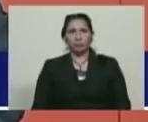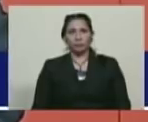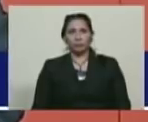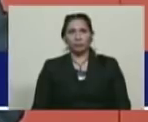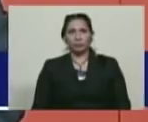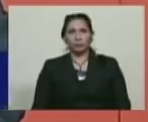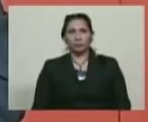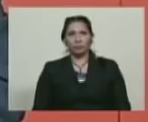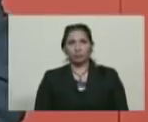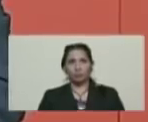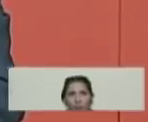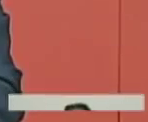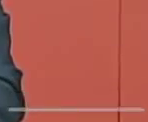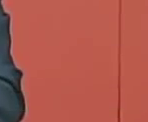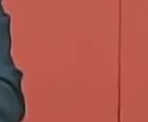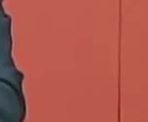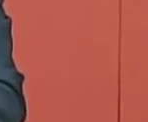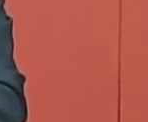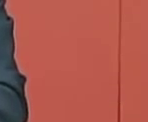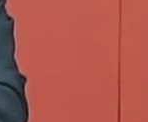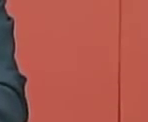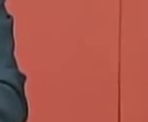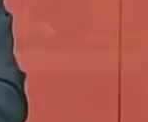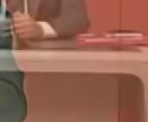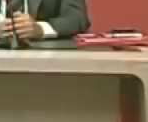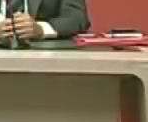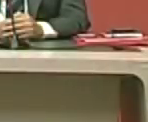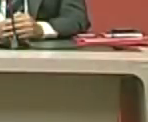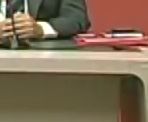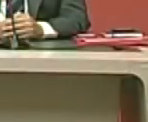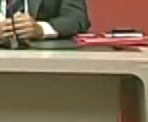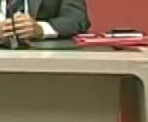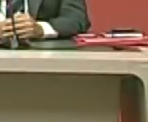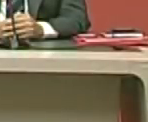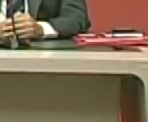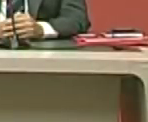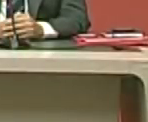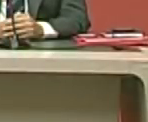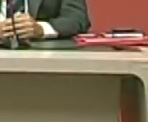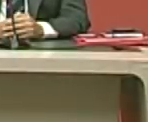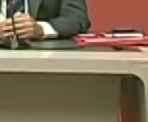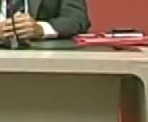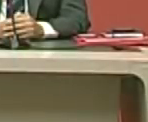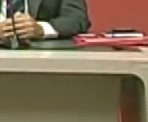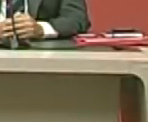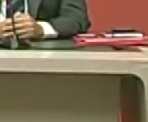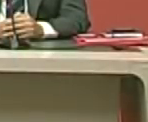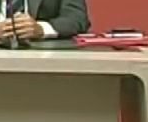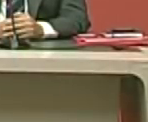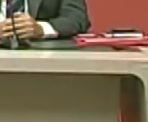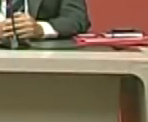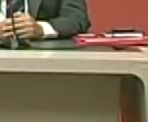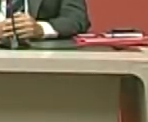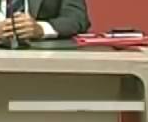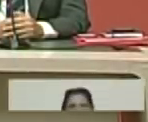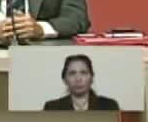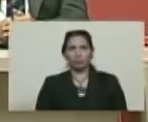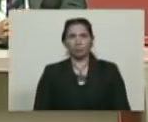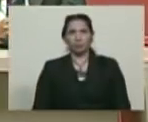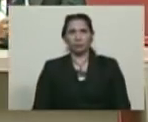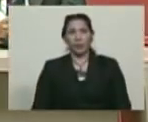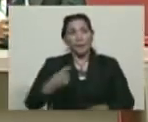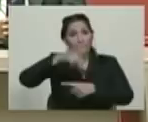soteldo y william contreras transcurridos los primeros 90